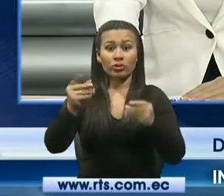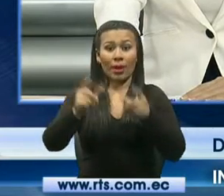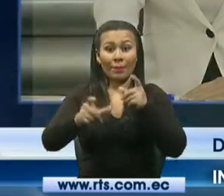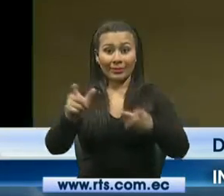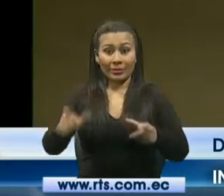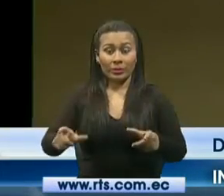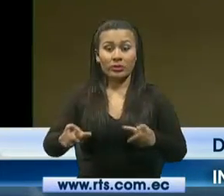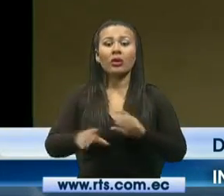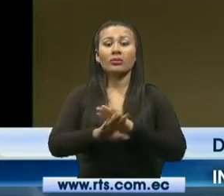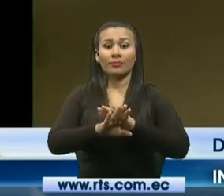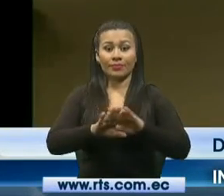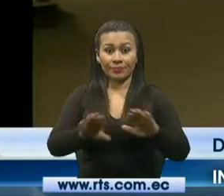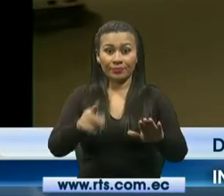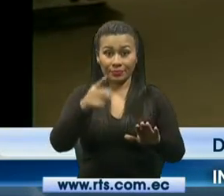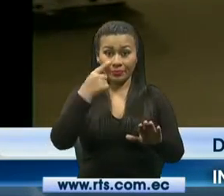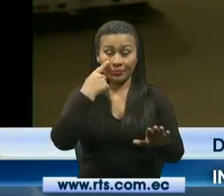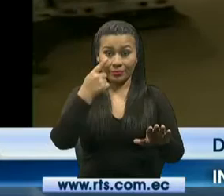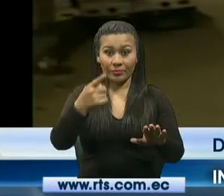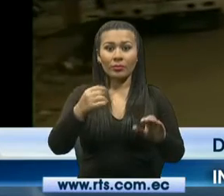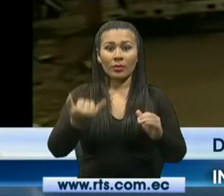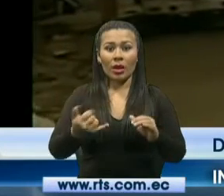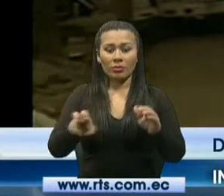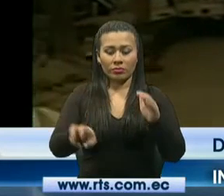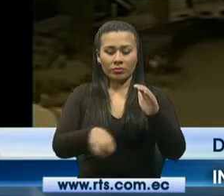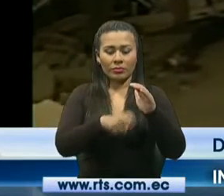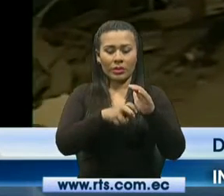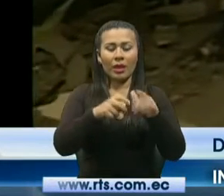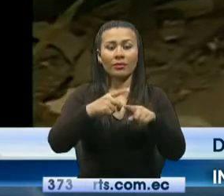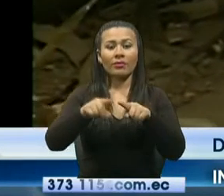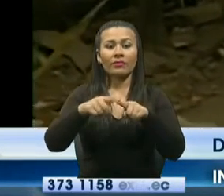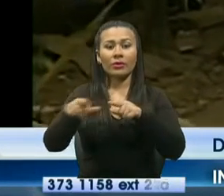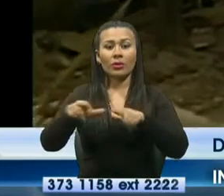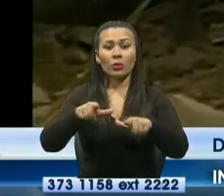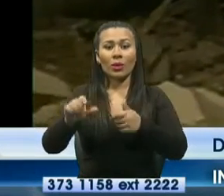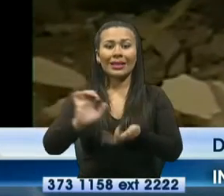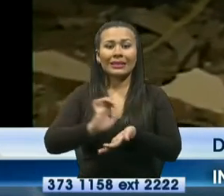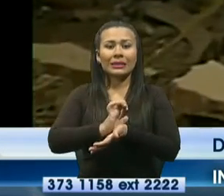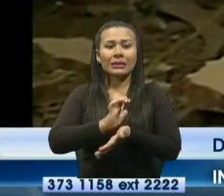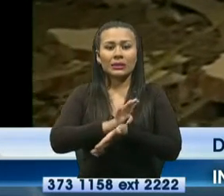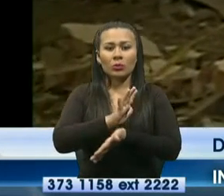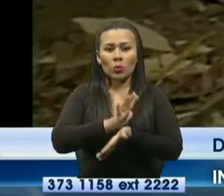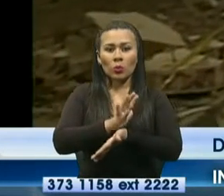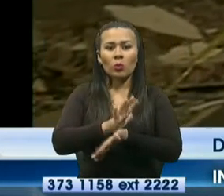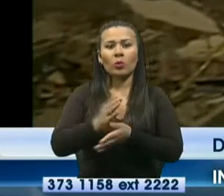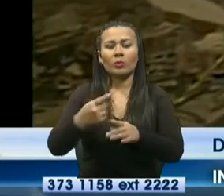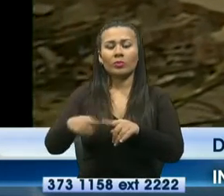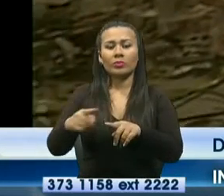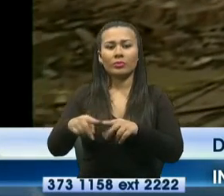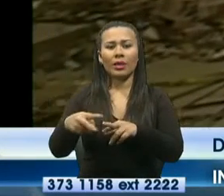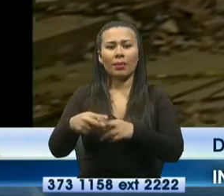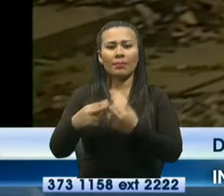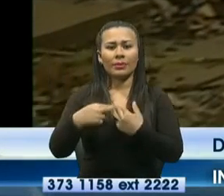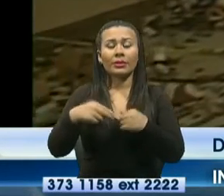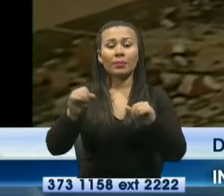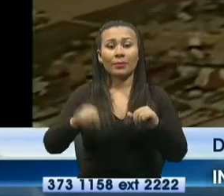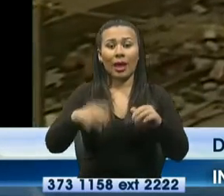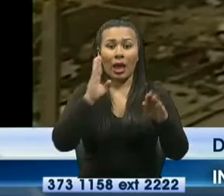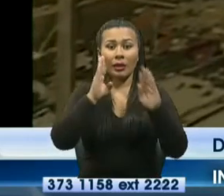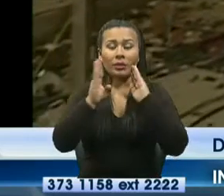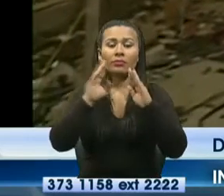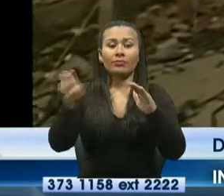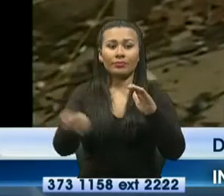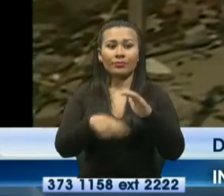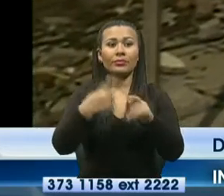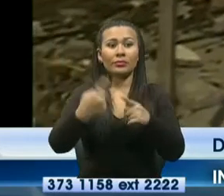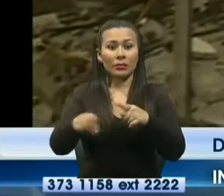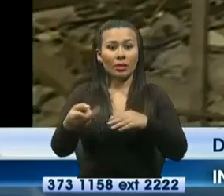de los habitantes que están aquí ya se han albergado en los distintos centros que están preestablecidos también. Y también